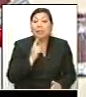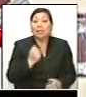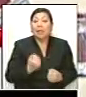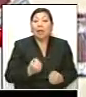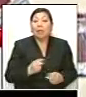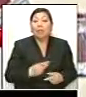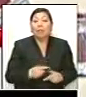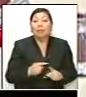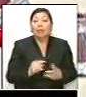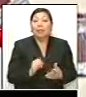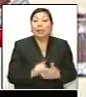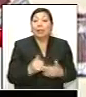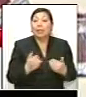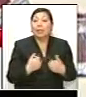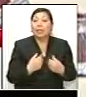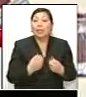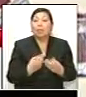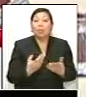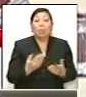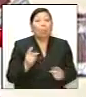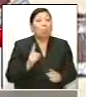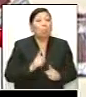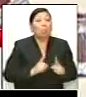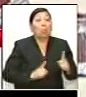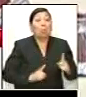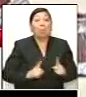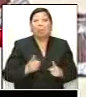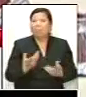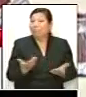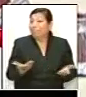terrestre, que tiene muchísimas aristas,